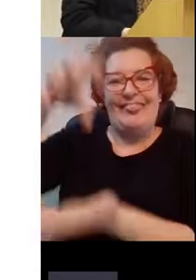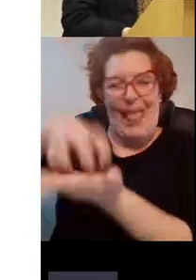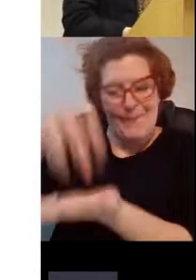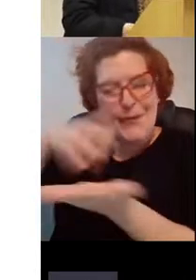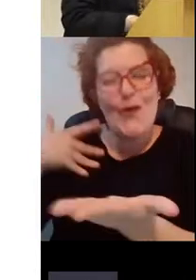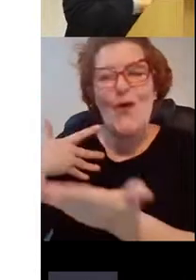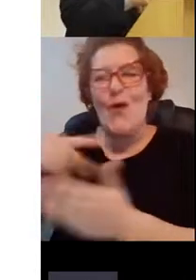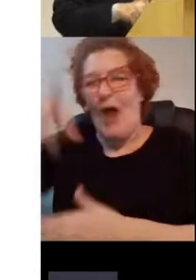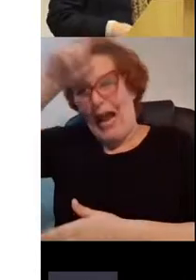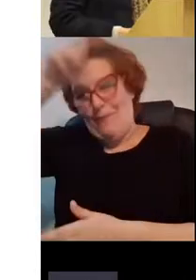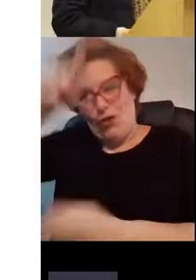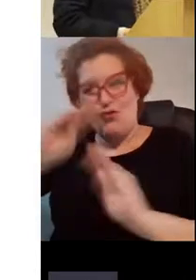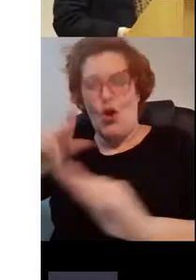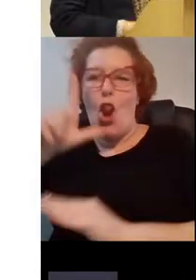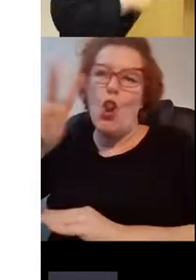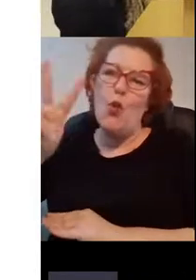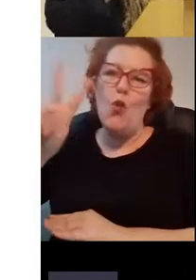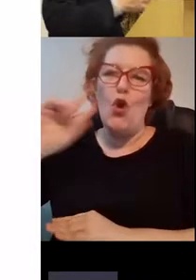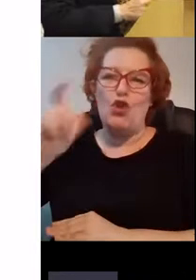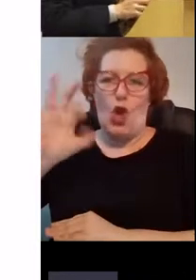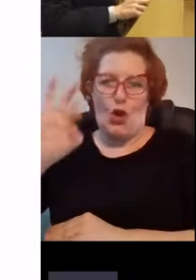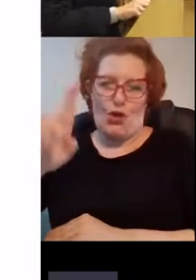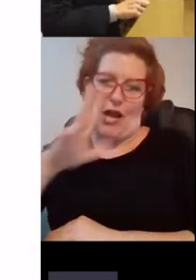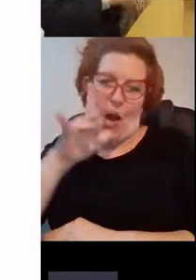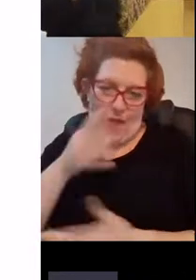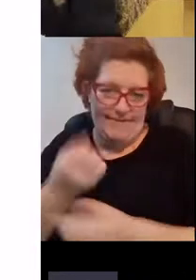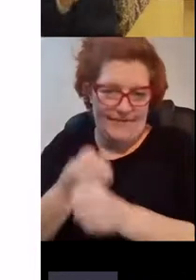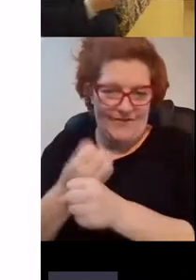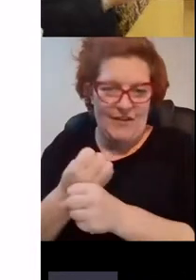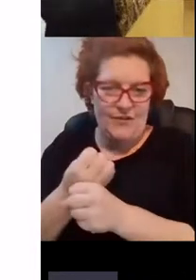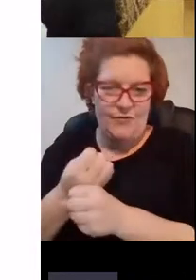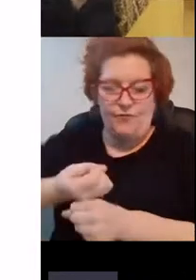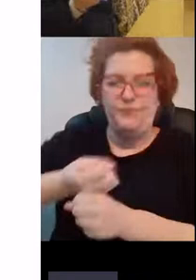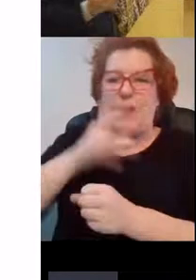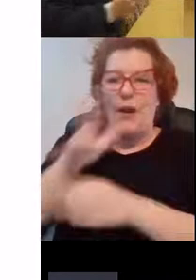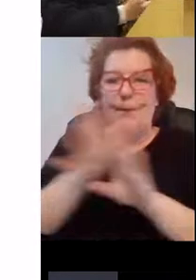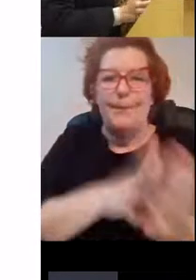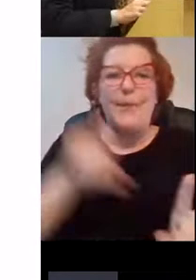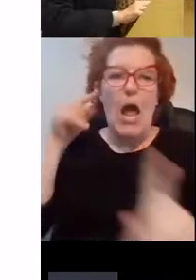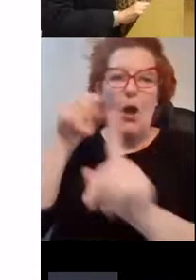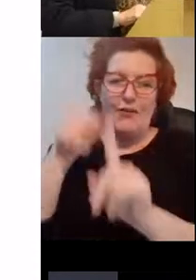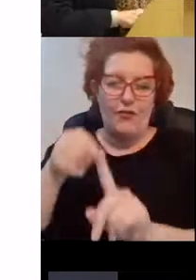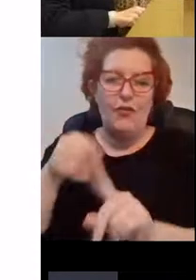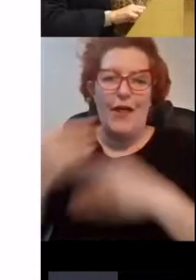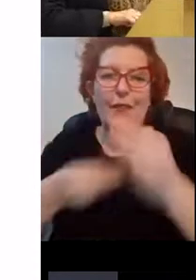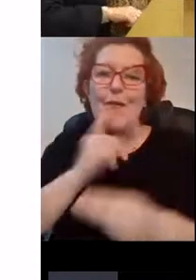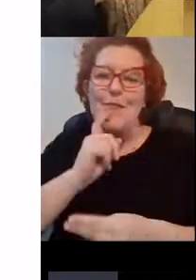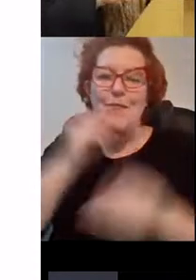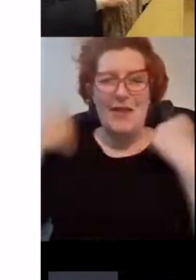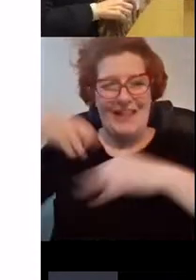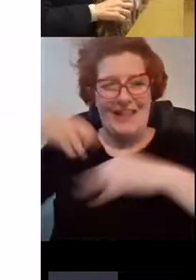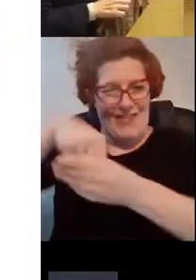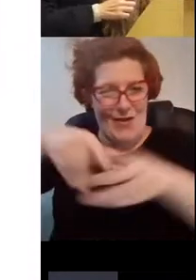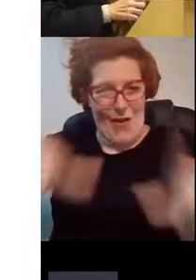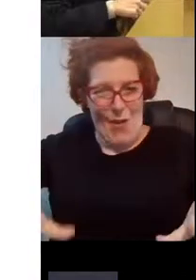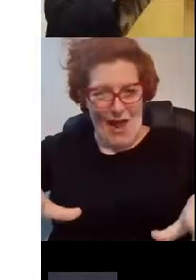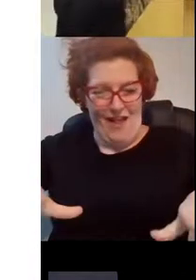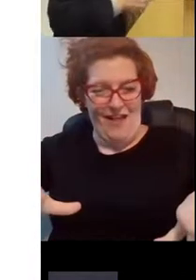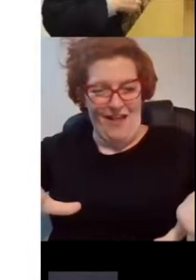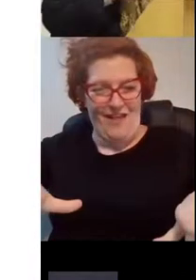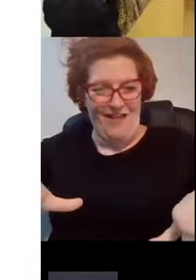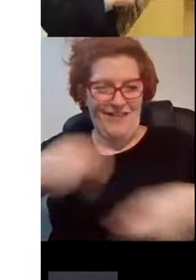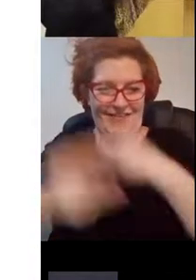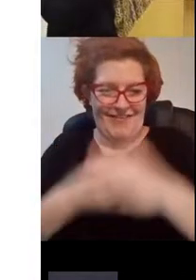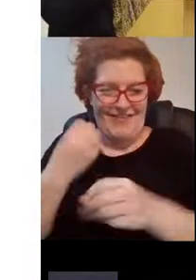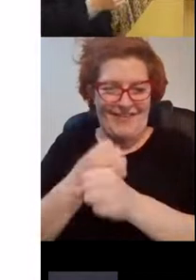Los objetivos que tenemos, es una práctica que se hace en el aula, se trabaja con ella, es primero